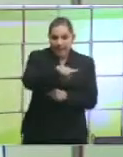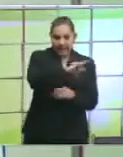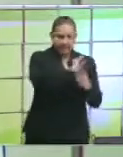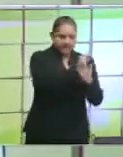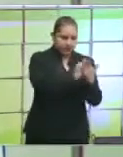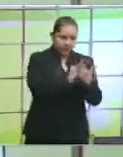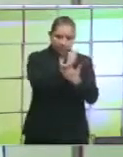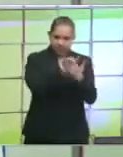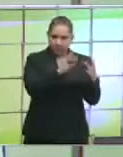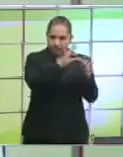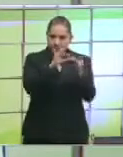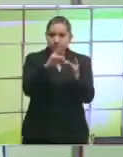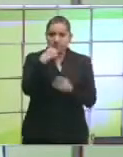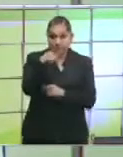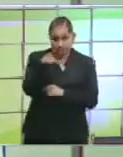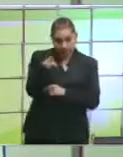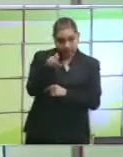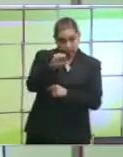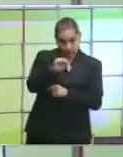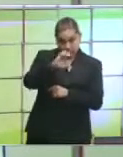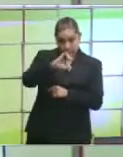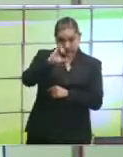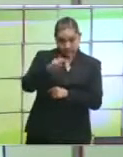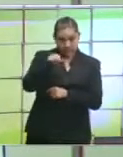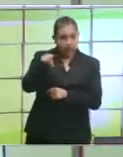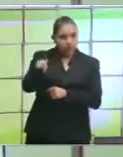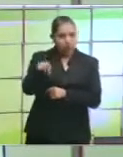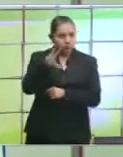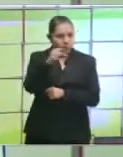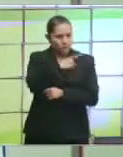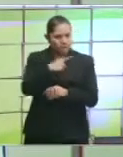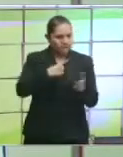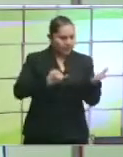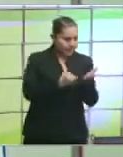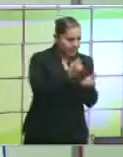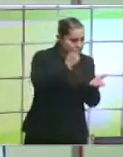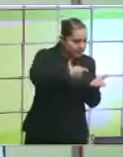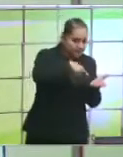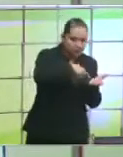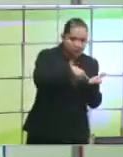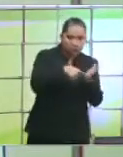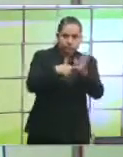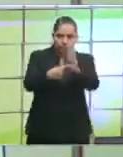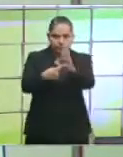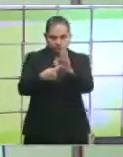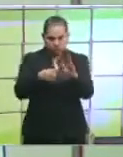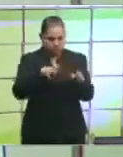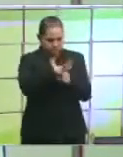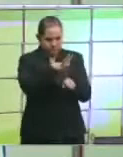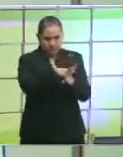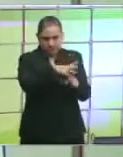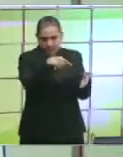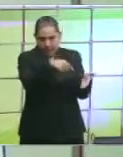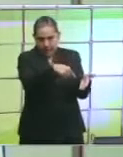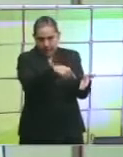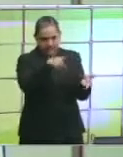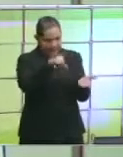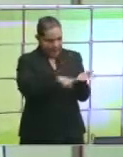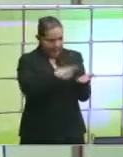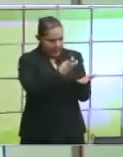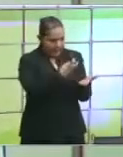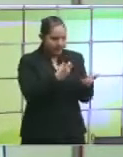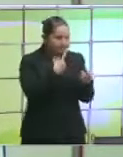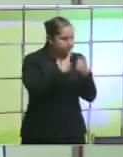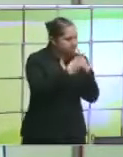que la corte no tenía que hablar a través de las sentencias más a través del aceite es que la corte no tenía por qué comunicarse con los